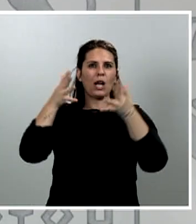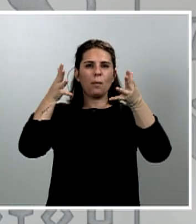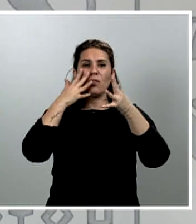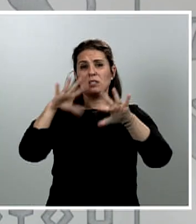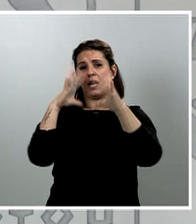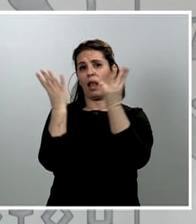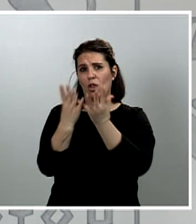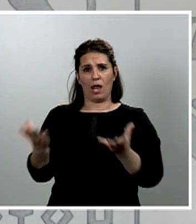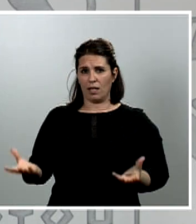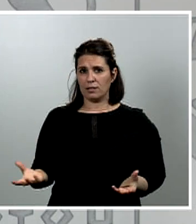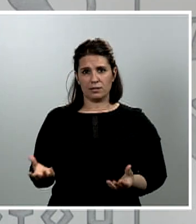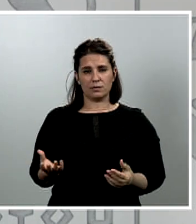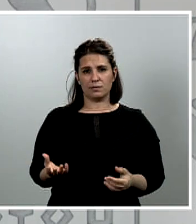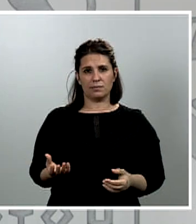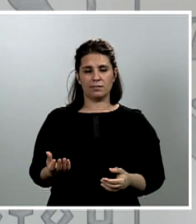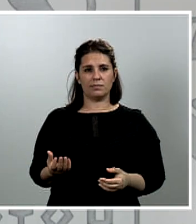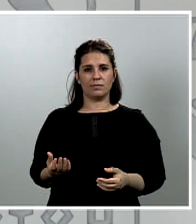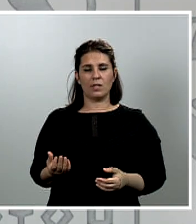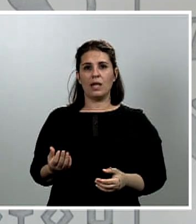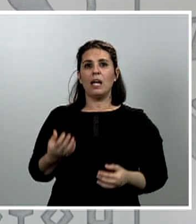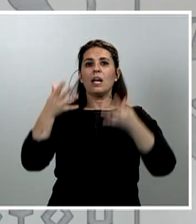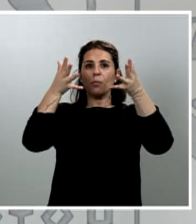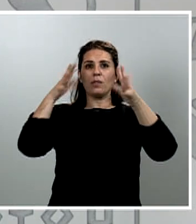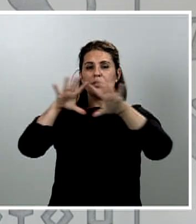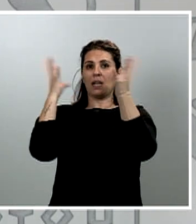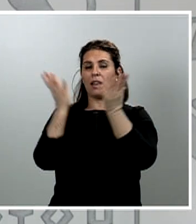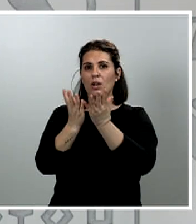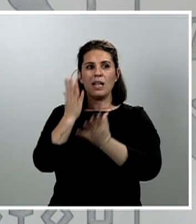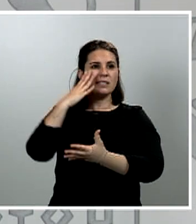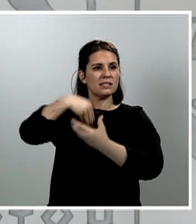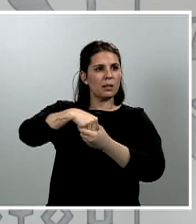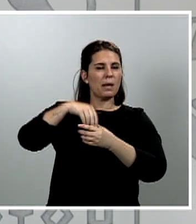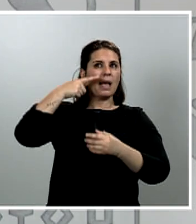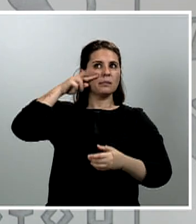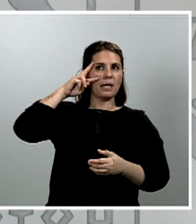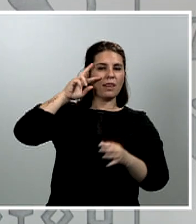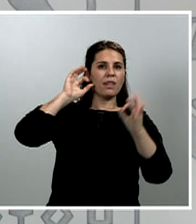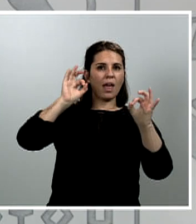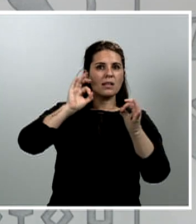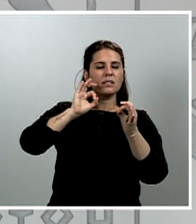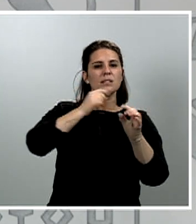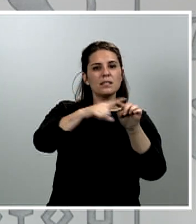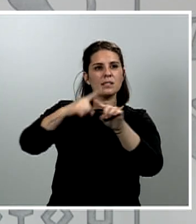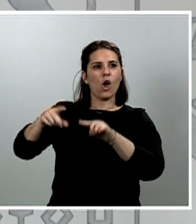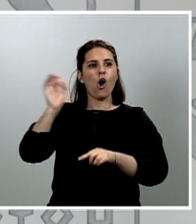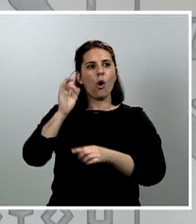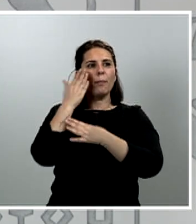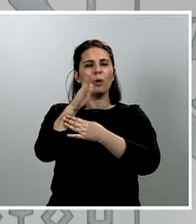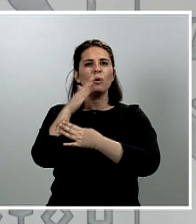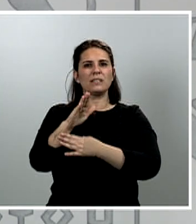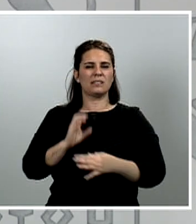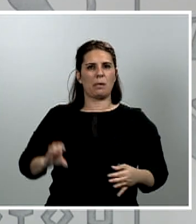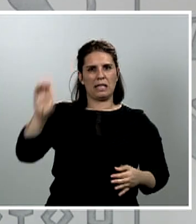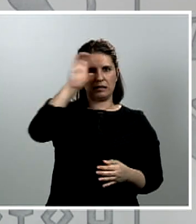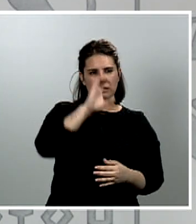recomendaciones internacionales se basan, entre otras cosas, en las experiencias o propuestas de los diferentes países. Para la desescalada hay